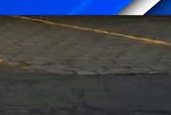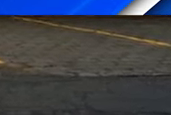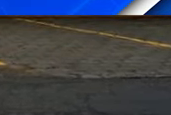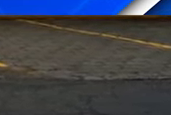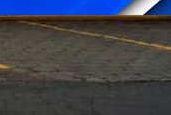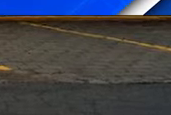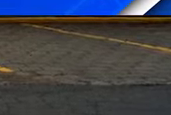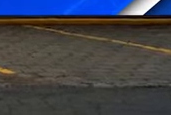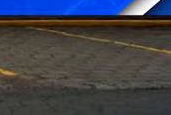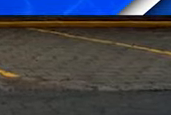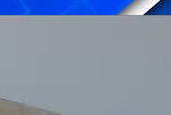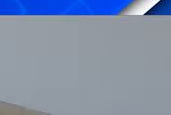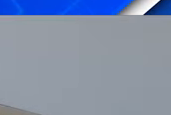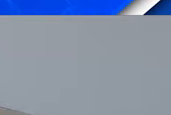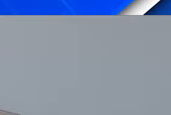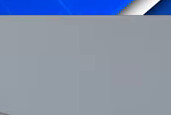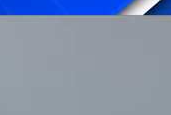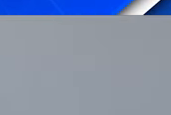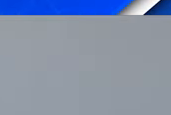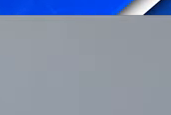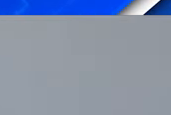2022, logrando el